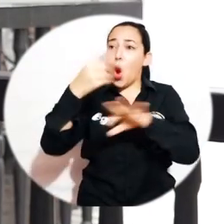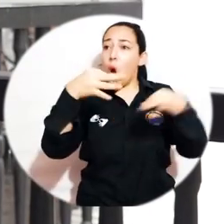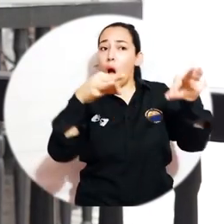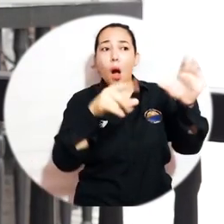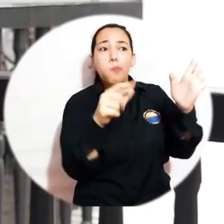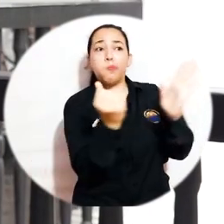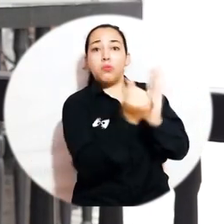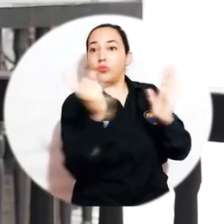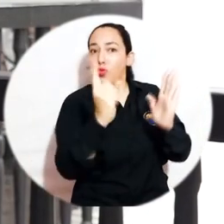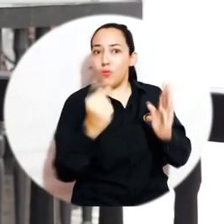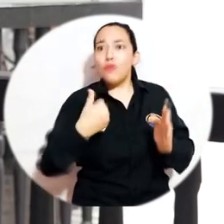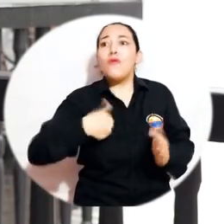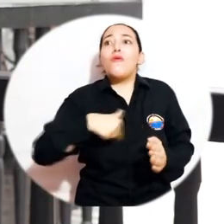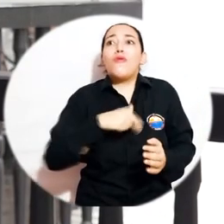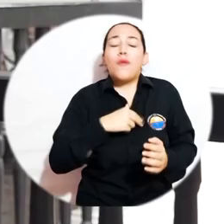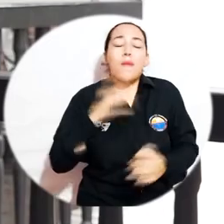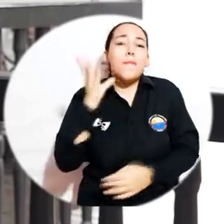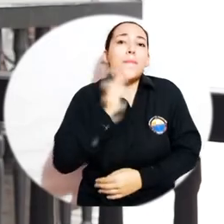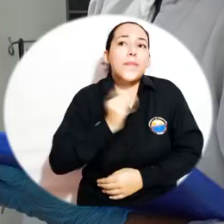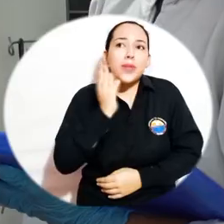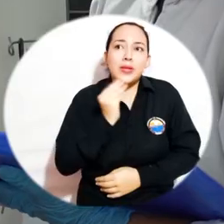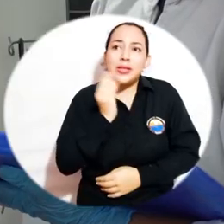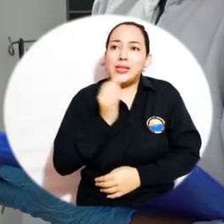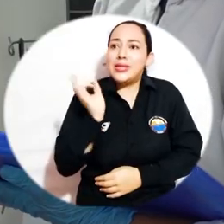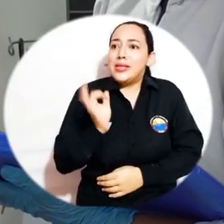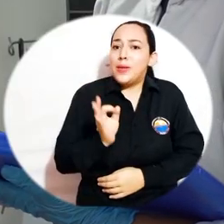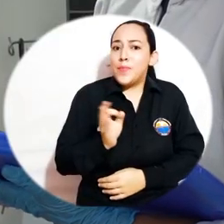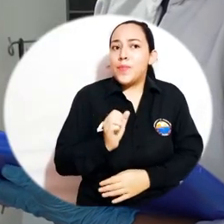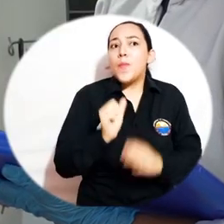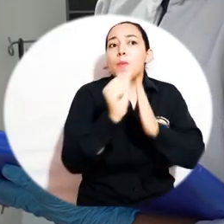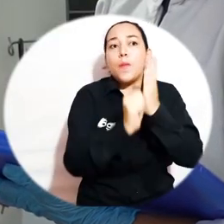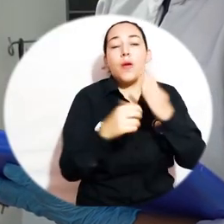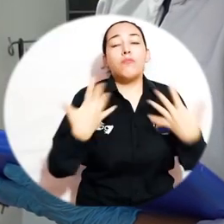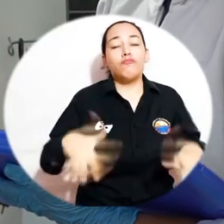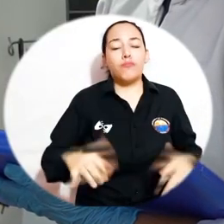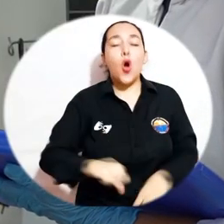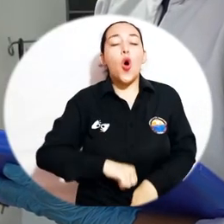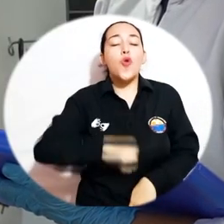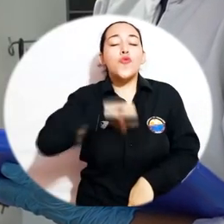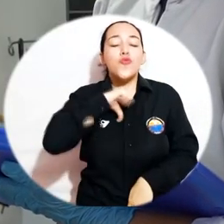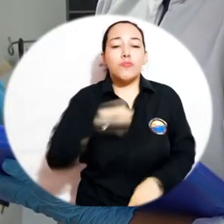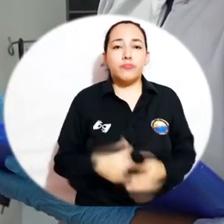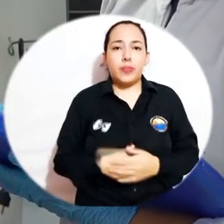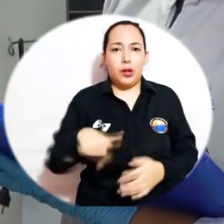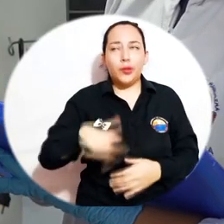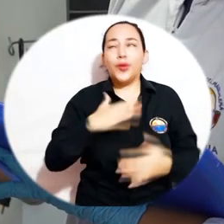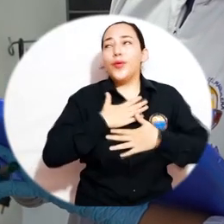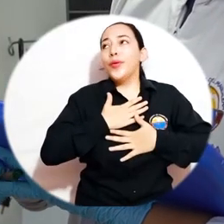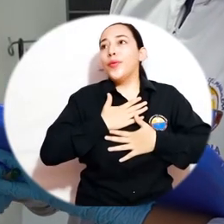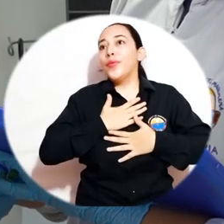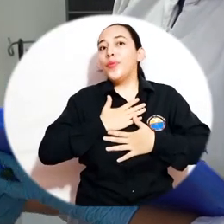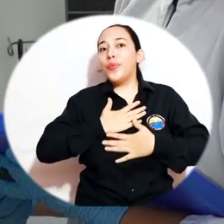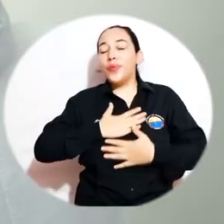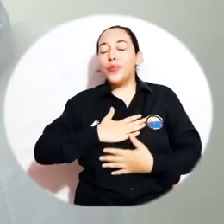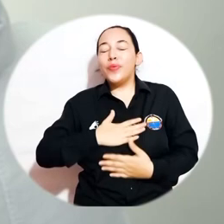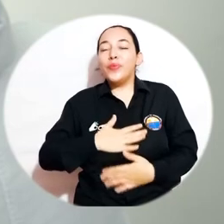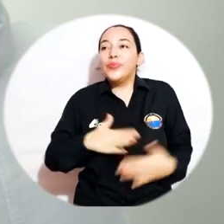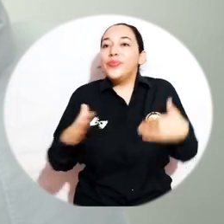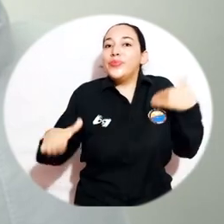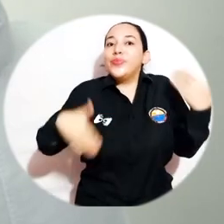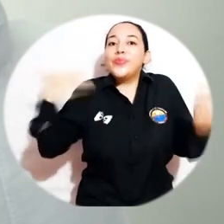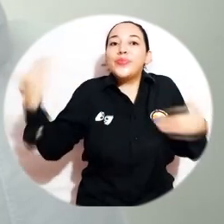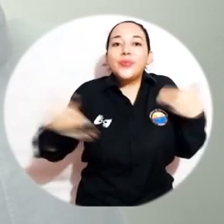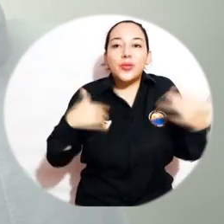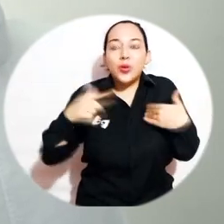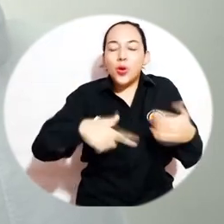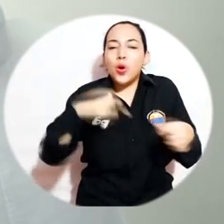solo en papel, sino que nosotros lo vivenciamos día a día desde el programa. Un orgullo. Esto es una satisfacción. Esto